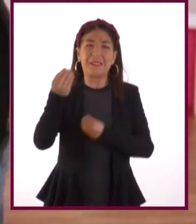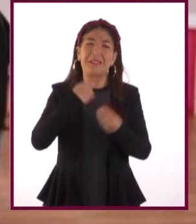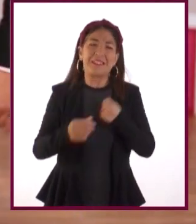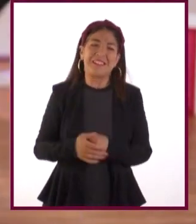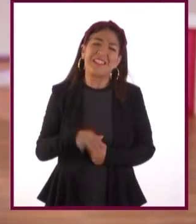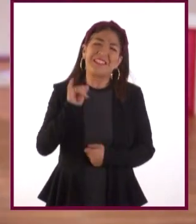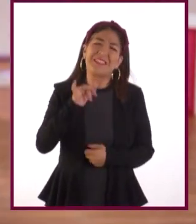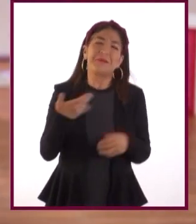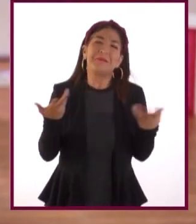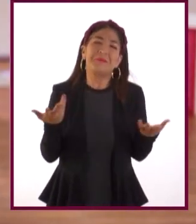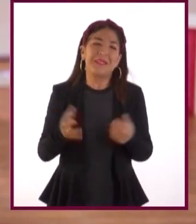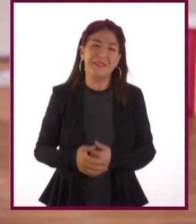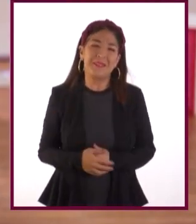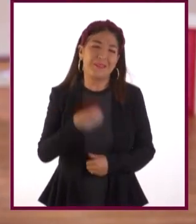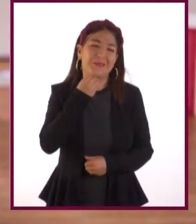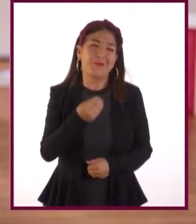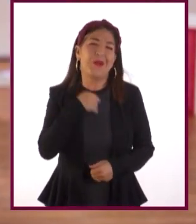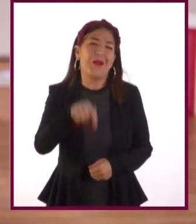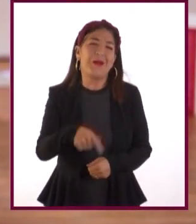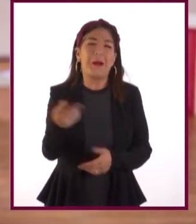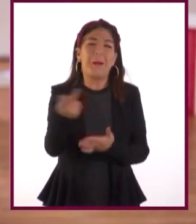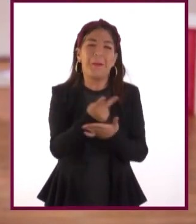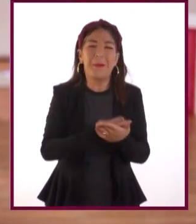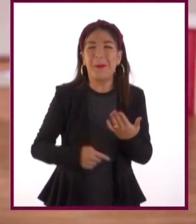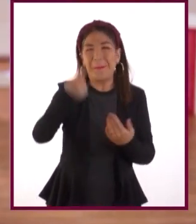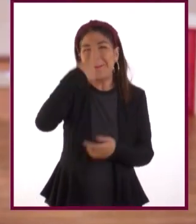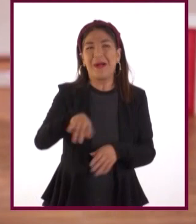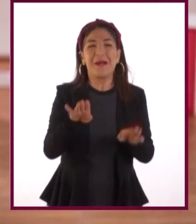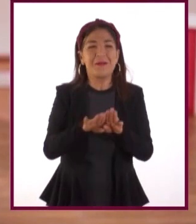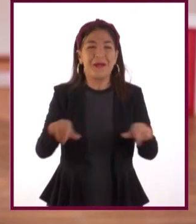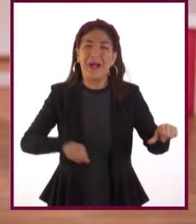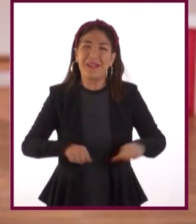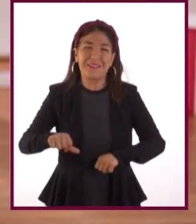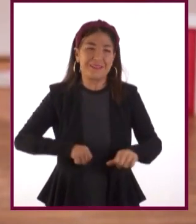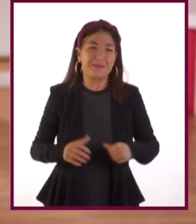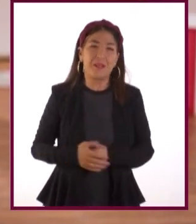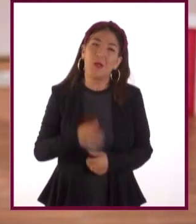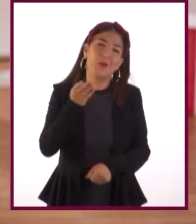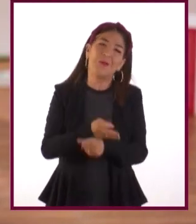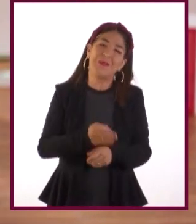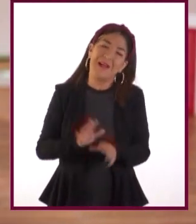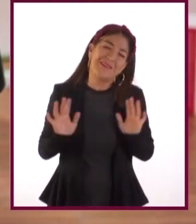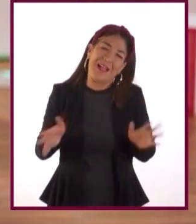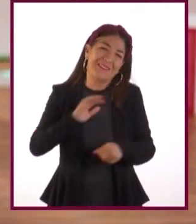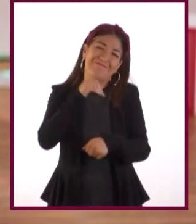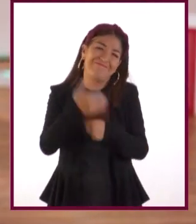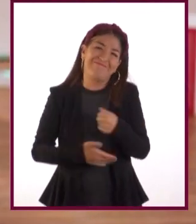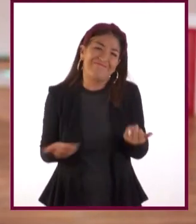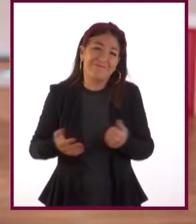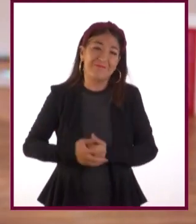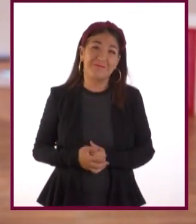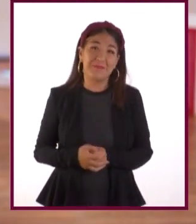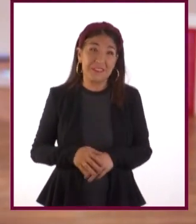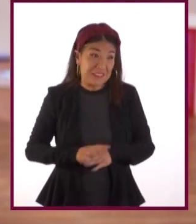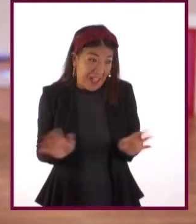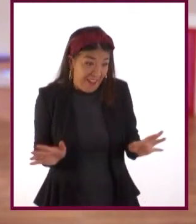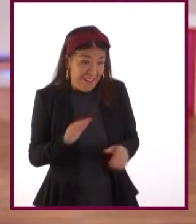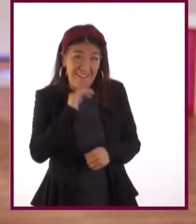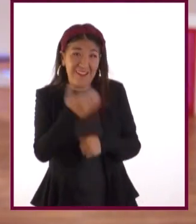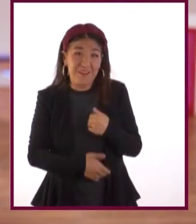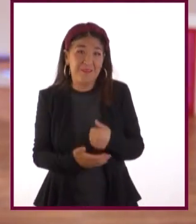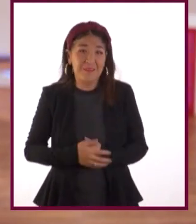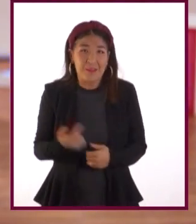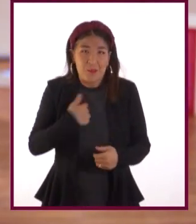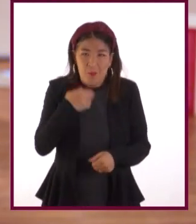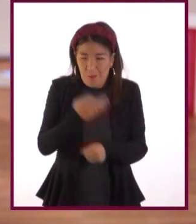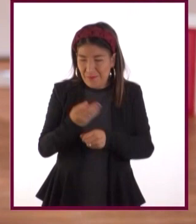incómodo? Pues sí, bueno, pero pues es para este programa nada más en lo que terminamos. Mismo que, por cierto, ya se acabó.